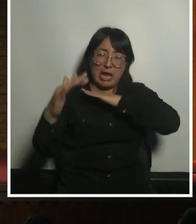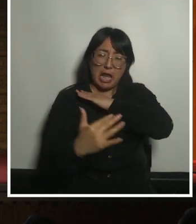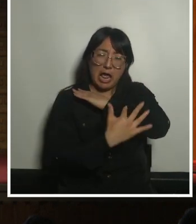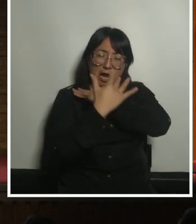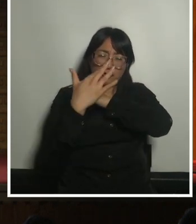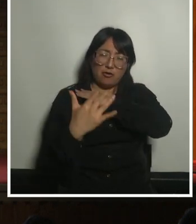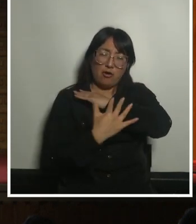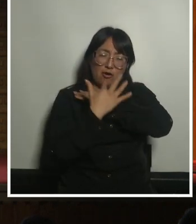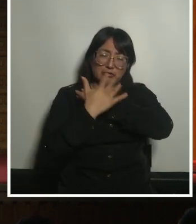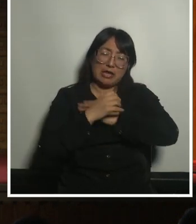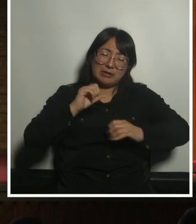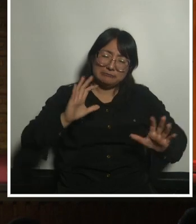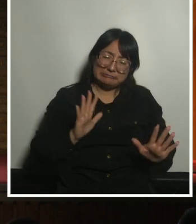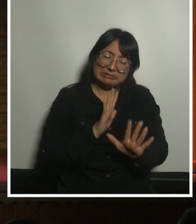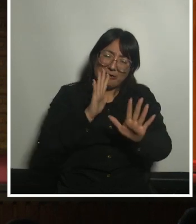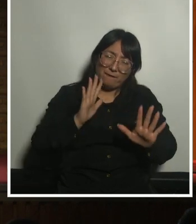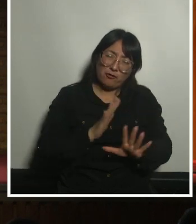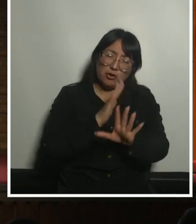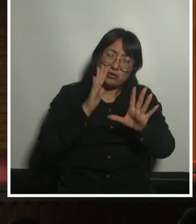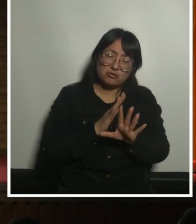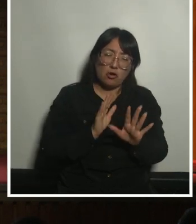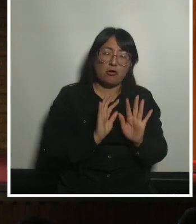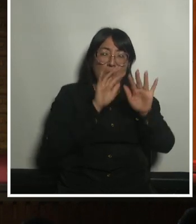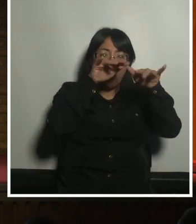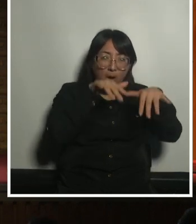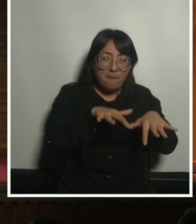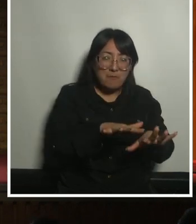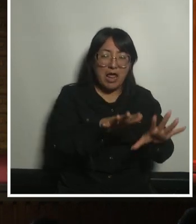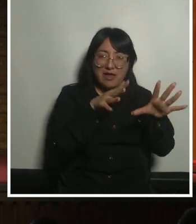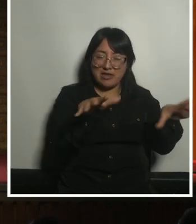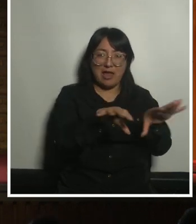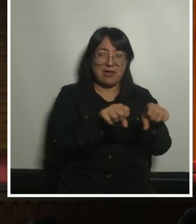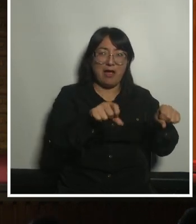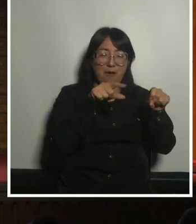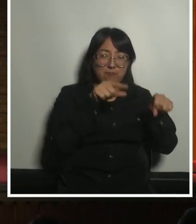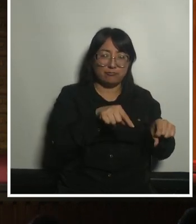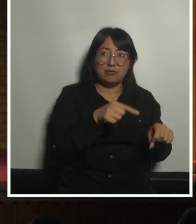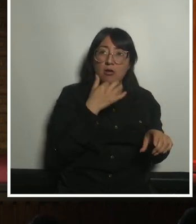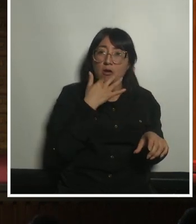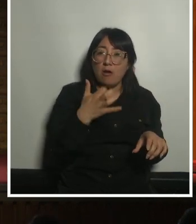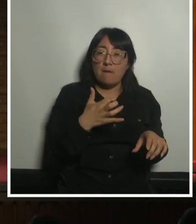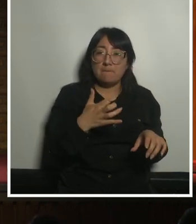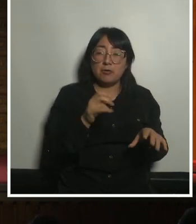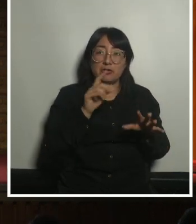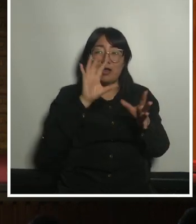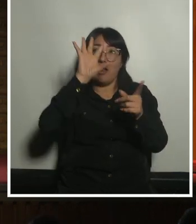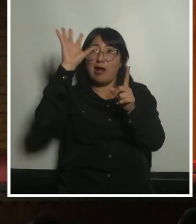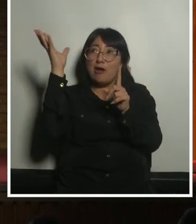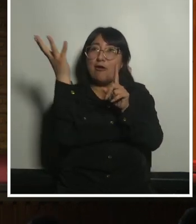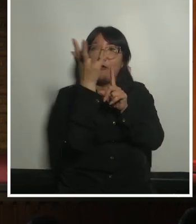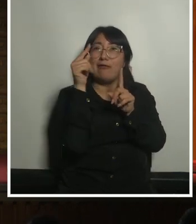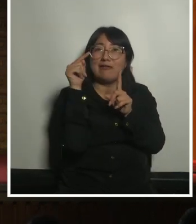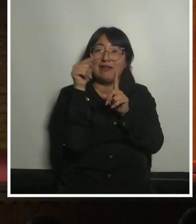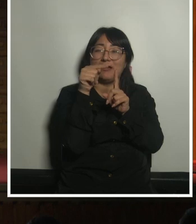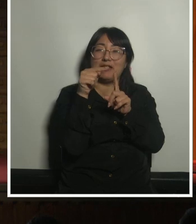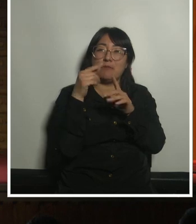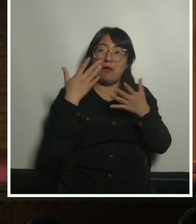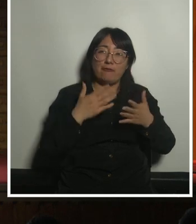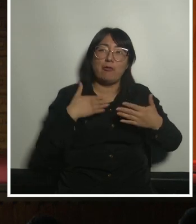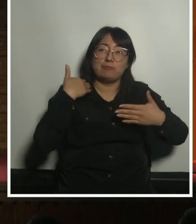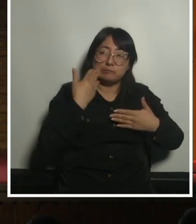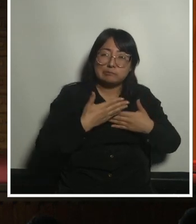formarse como playa expuesta o como una zona de interfase de desembocadura, porque los paleoclimas fueron entonces